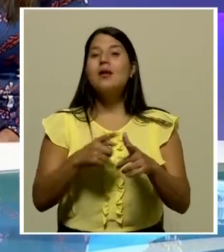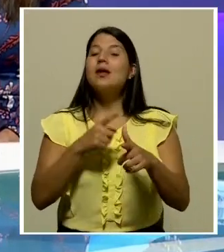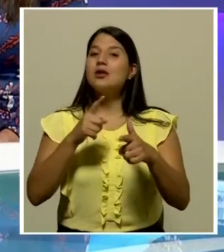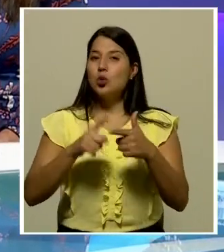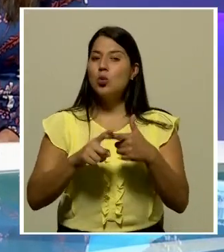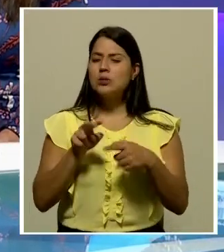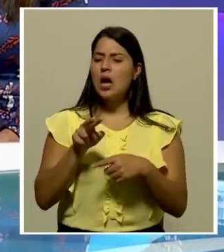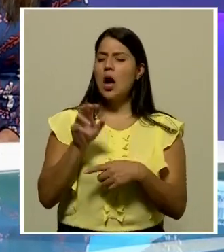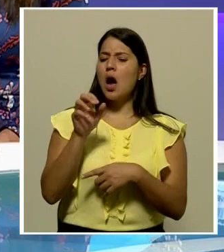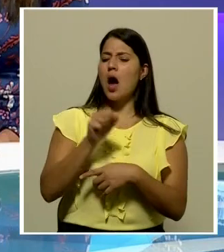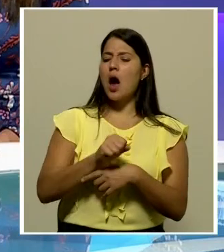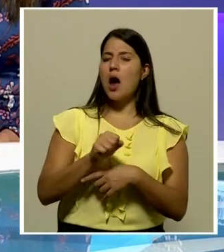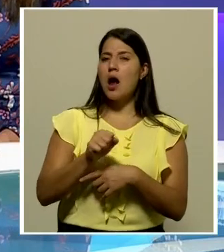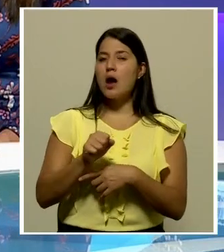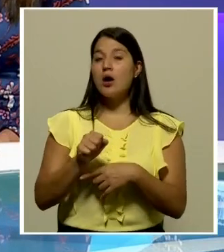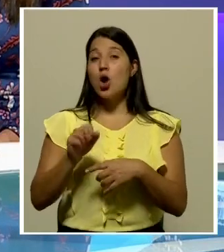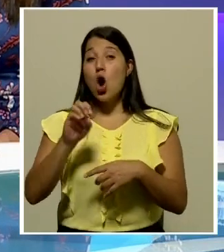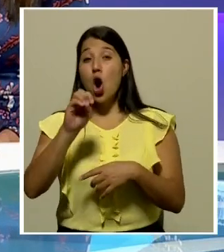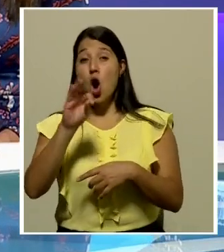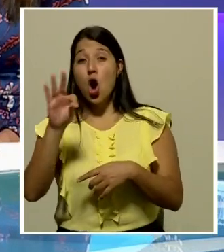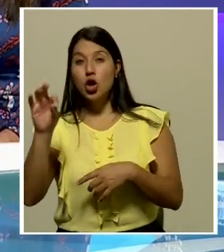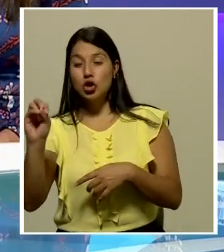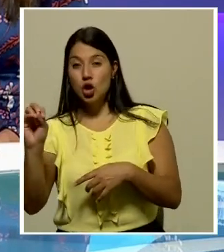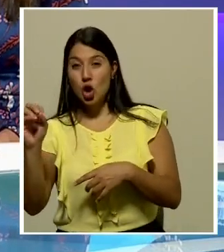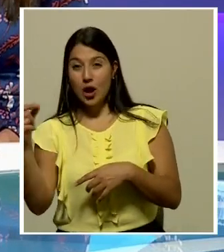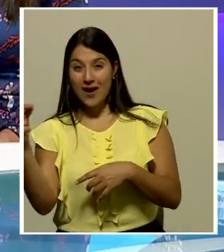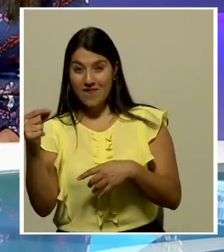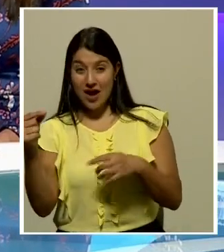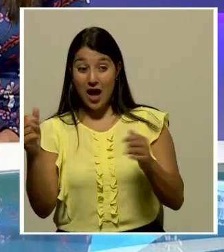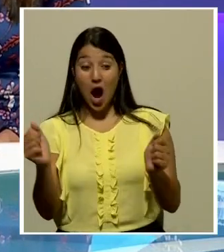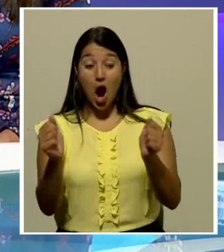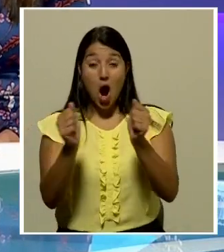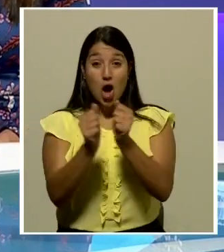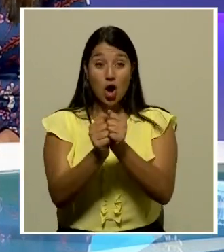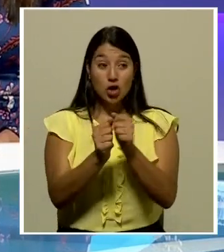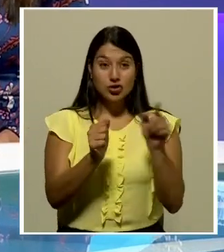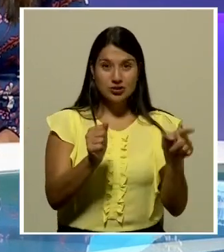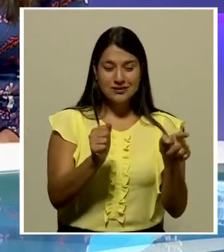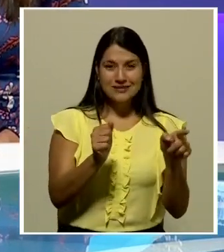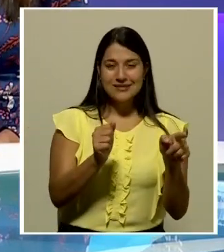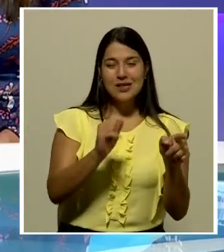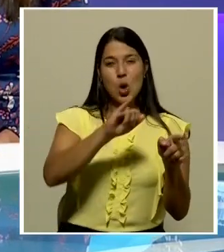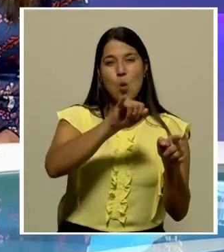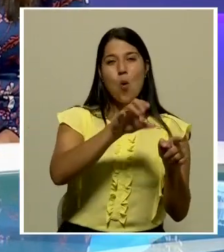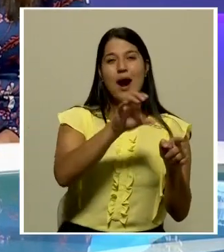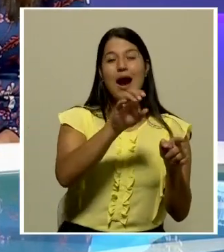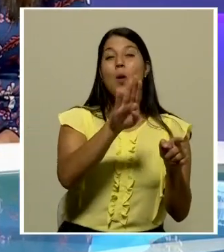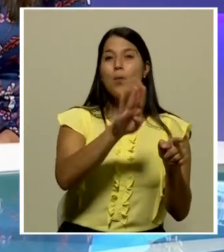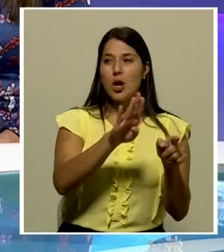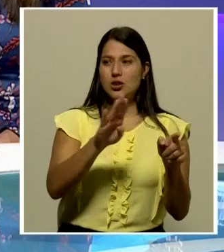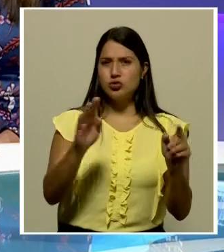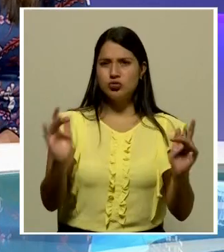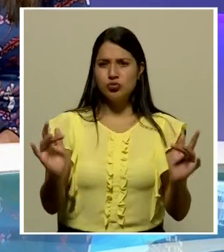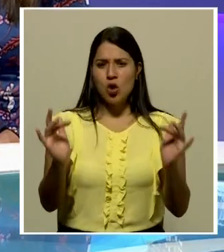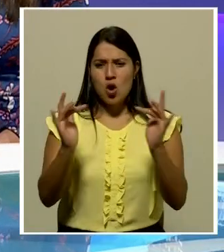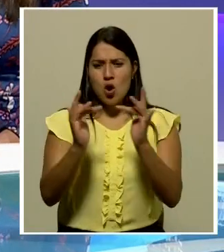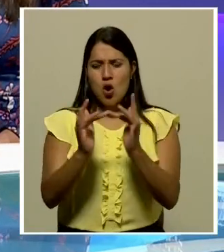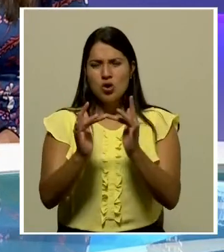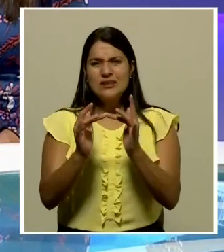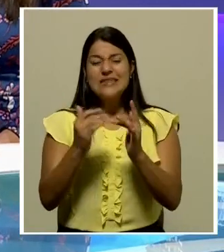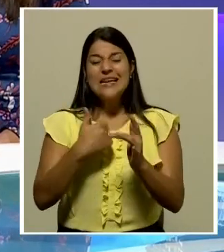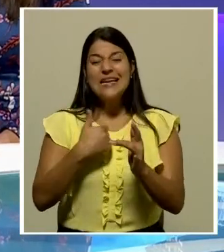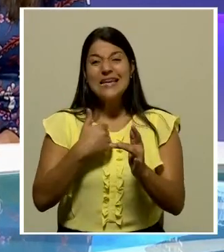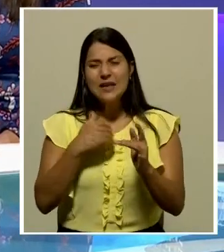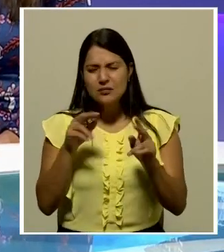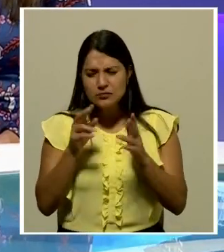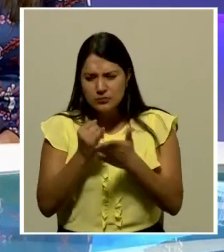habían sostenido más de 500 llamadas, es decir, no es que lo había llamado una vez de casualidad, tenían